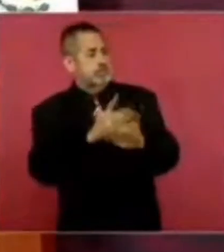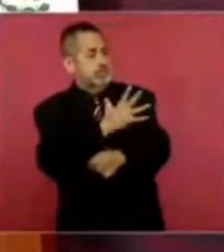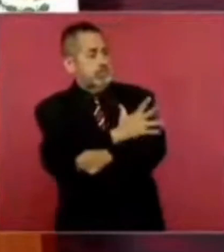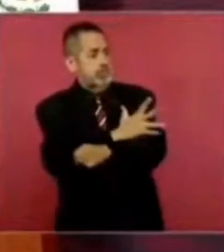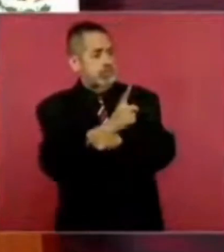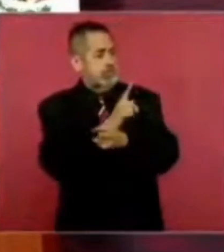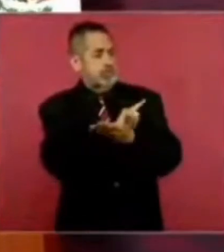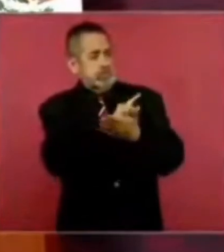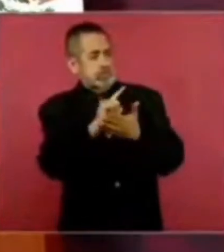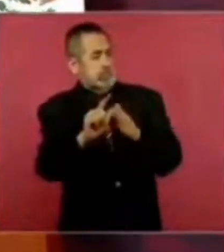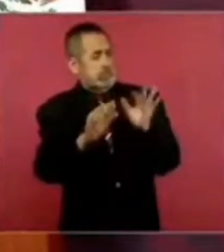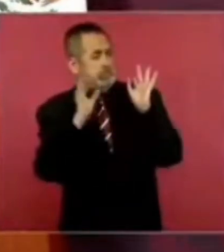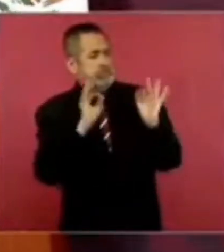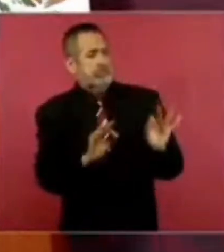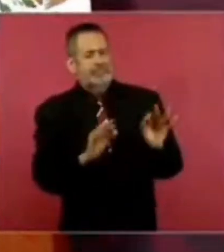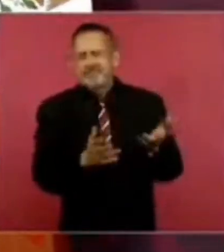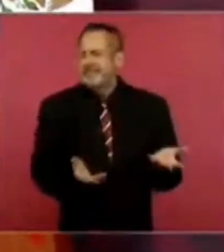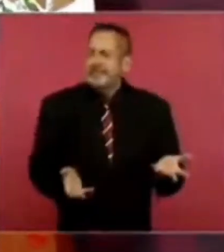Entonces,